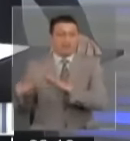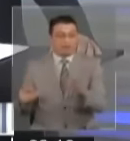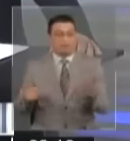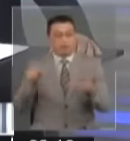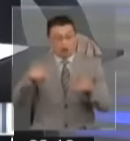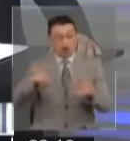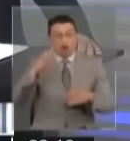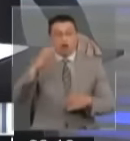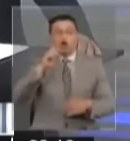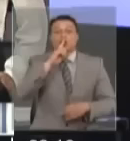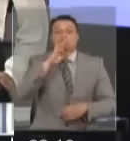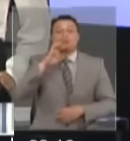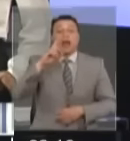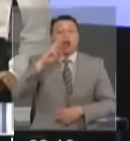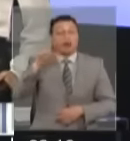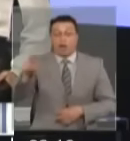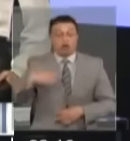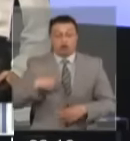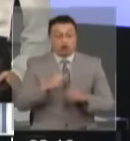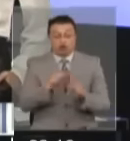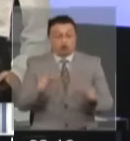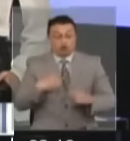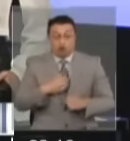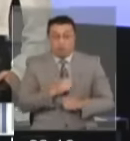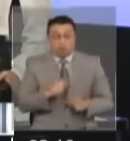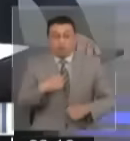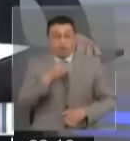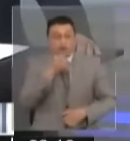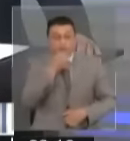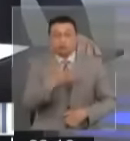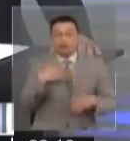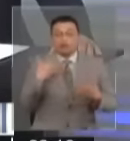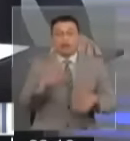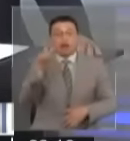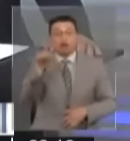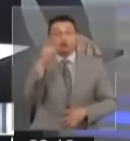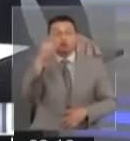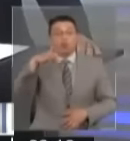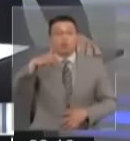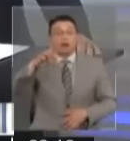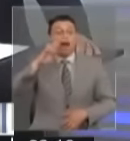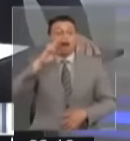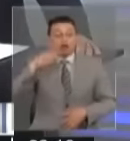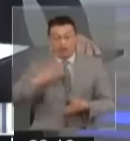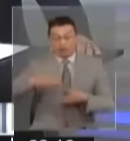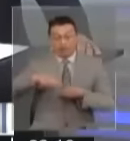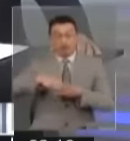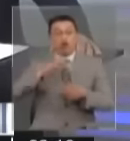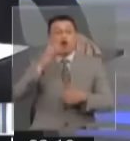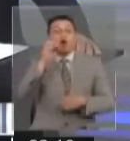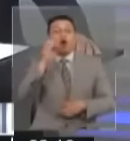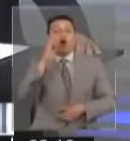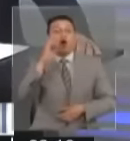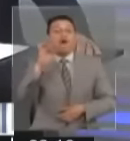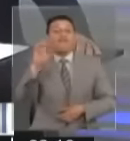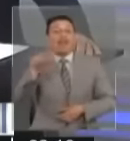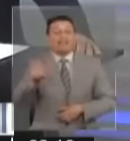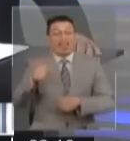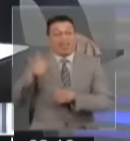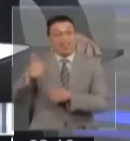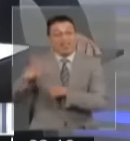Contraloría y nosotros no podemos pronunciarnos. Yo sí, pero... he hecho un sumario interno en la dirección de obra para determinar que, si